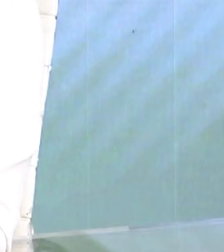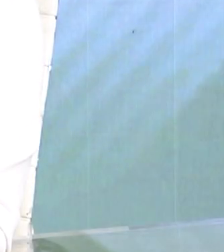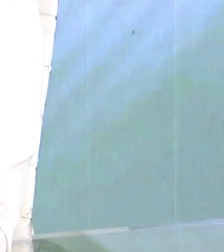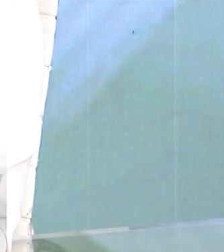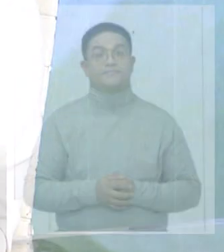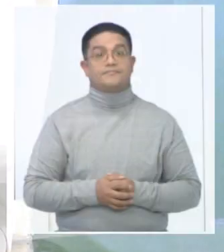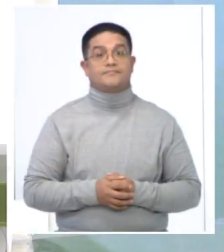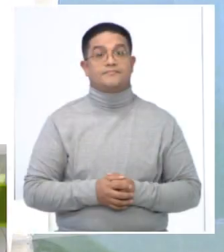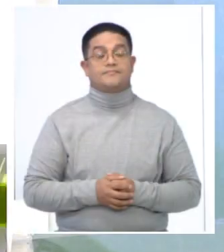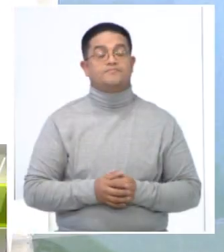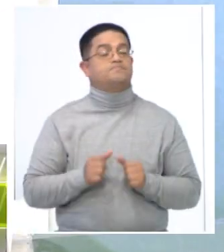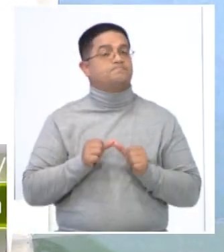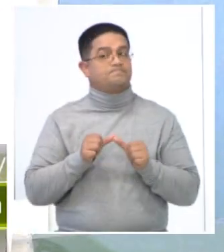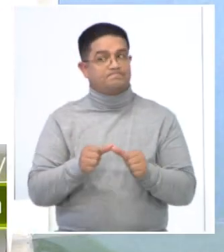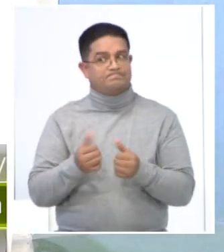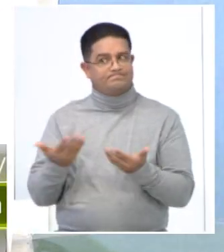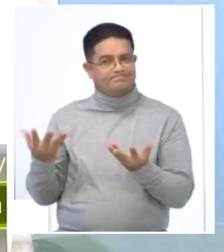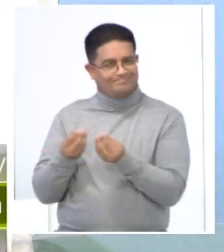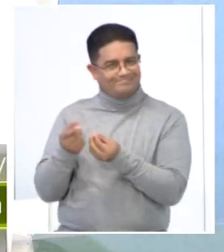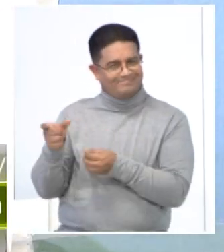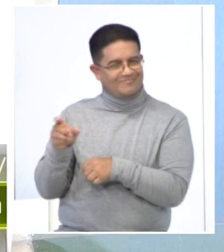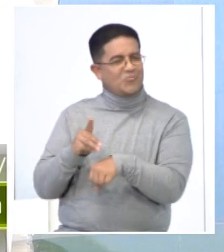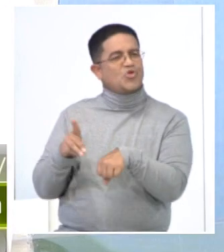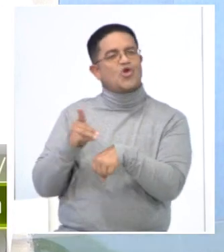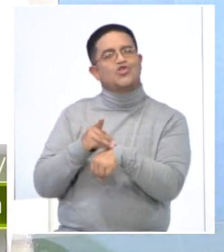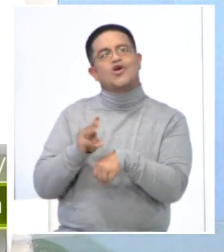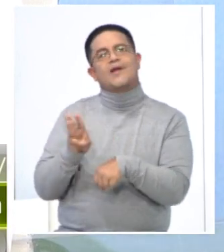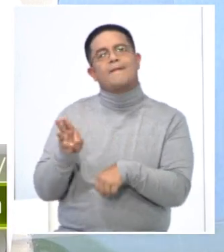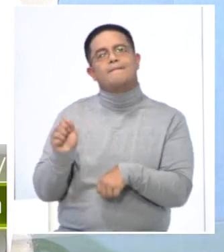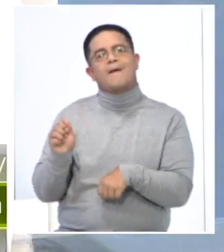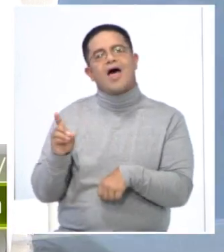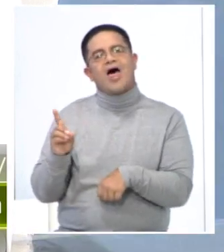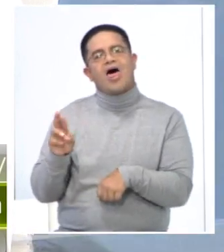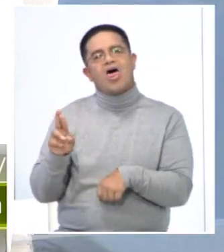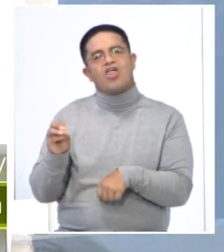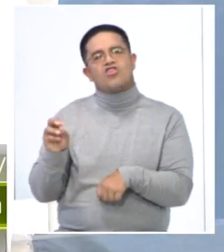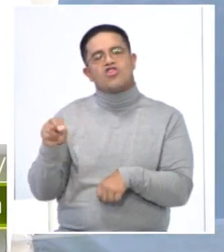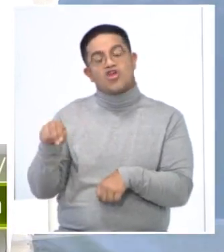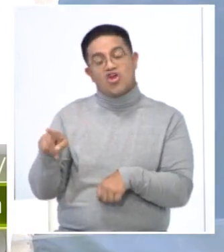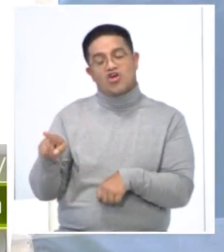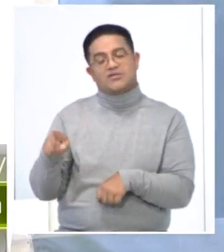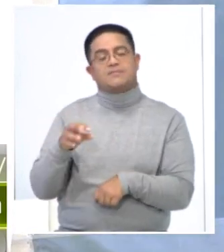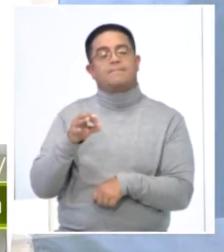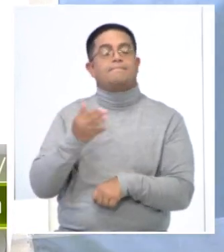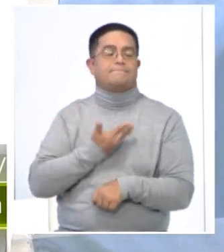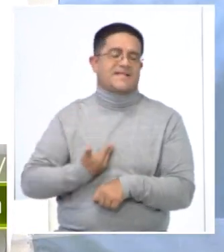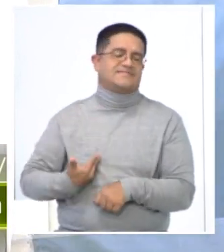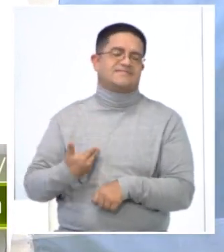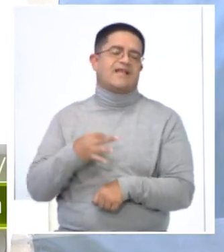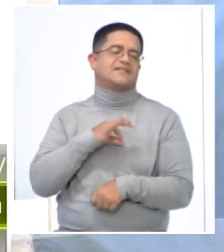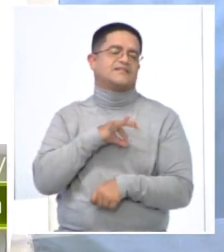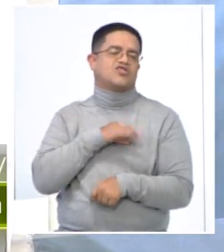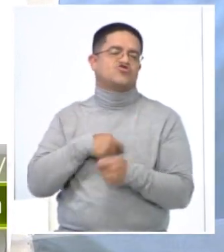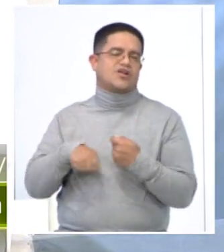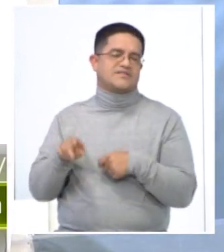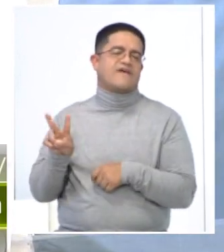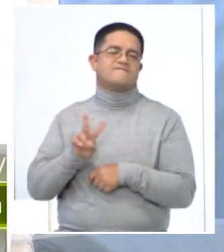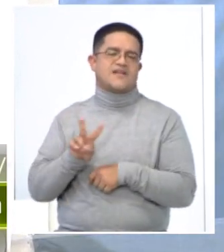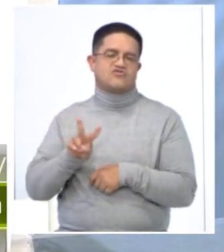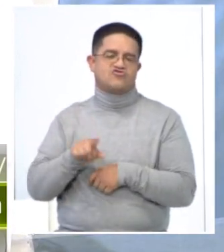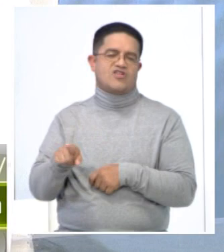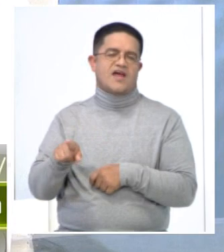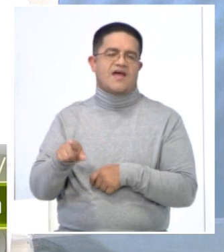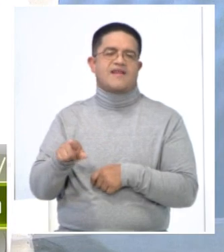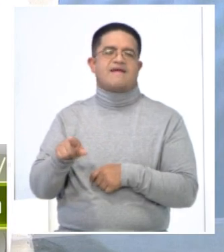seguimos conversando con la doctora lerida padrón presidenta de la sociedad venezolana de neumonología seguimos viendo sus preguntas y comentarios en redes